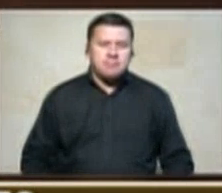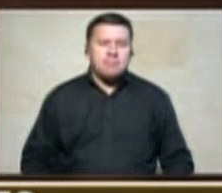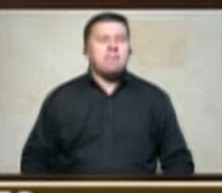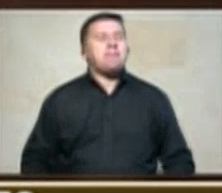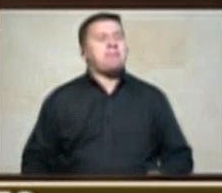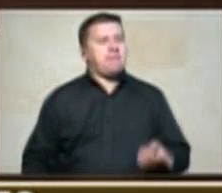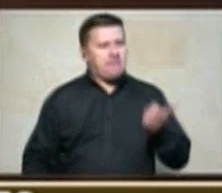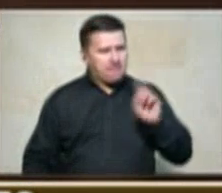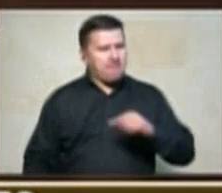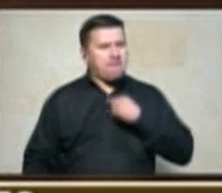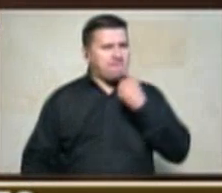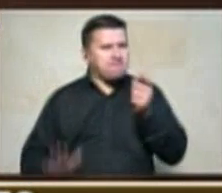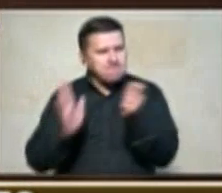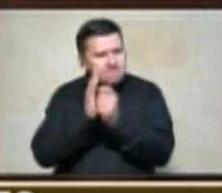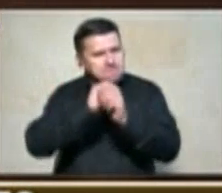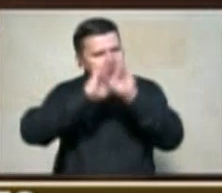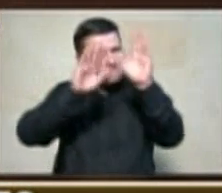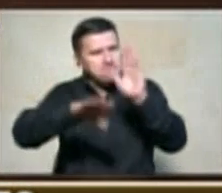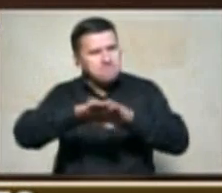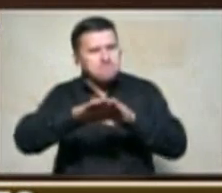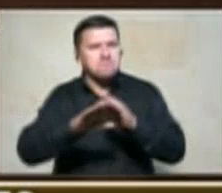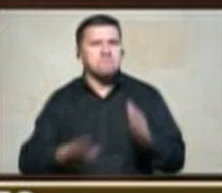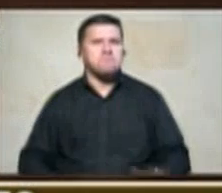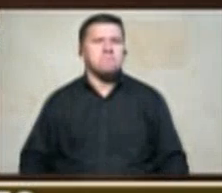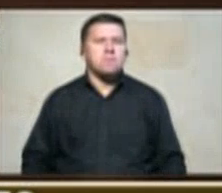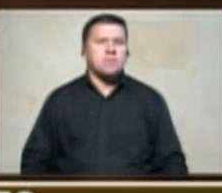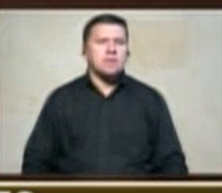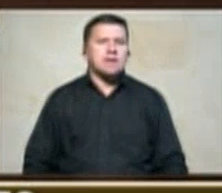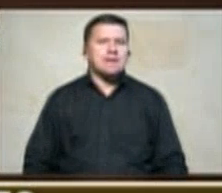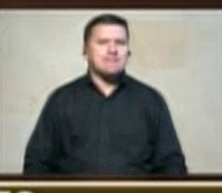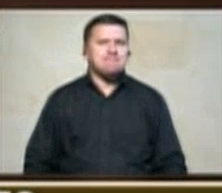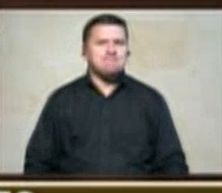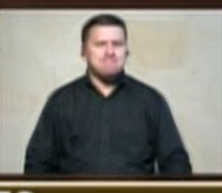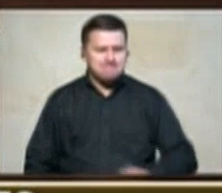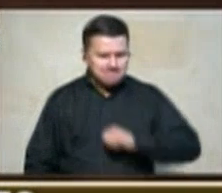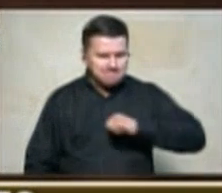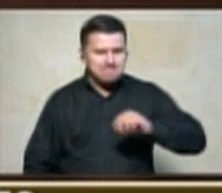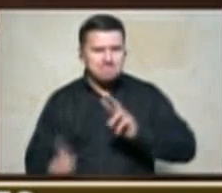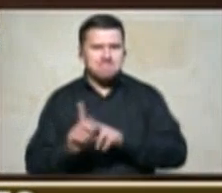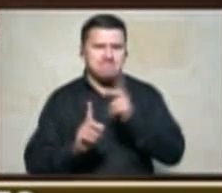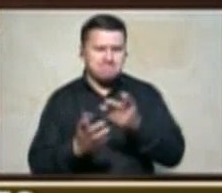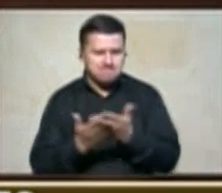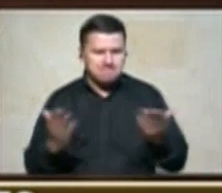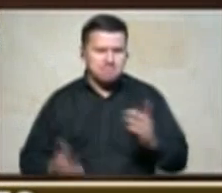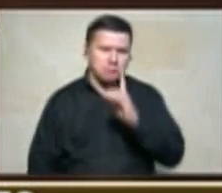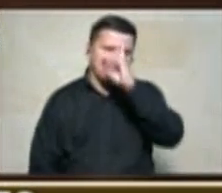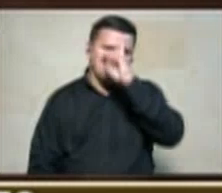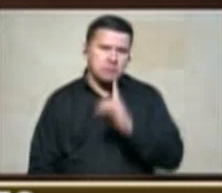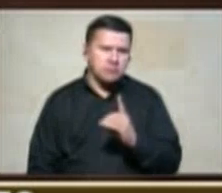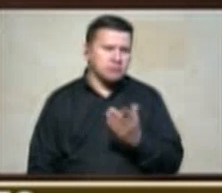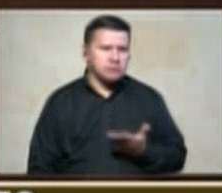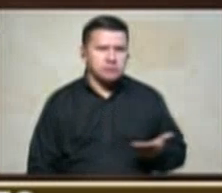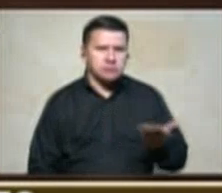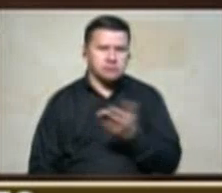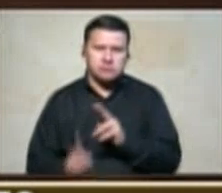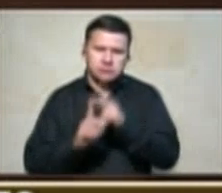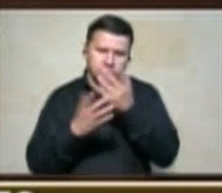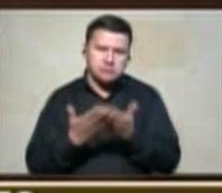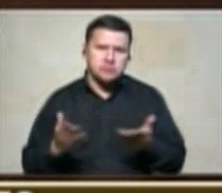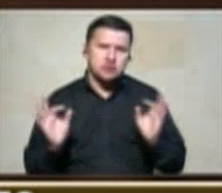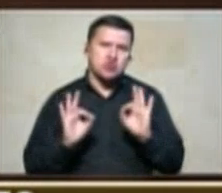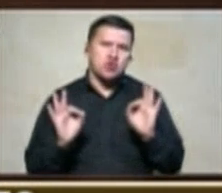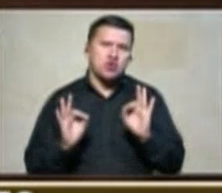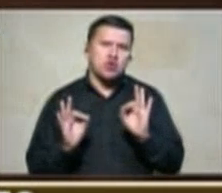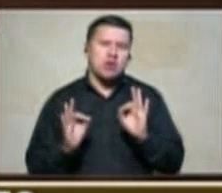También debo aclarar o comentar acá que es el derecho de una víctima la que decide si se va con la unidad de restitución